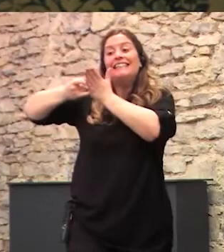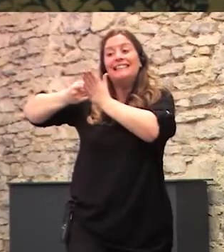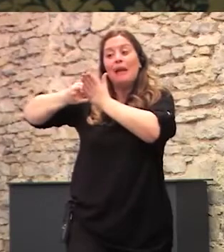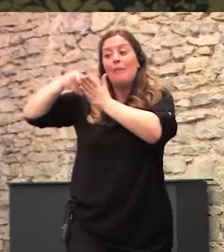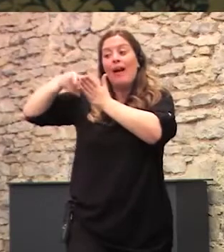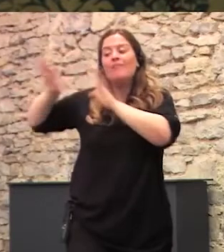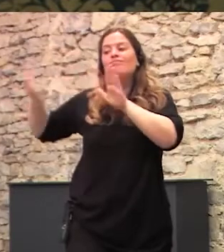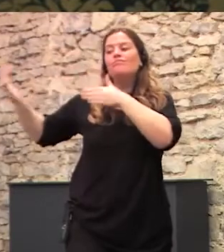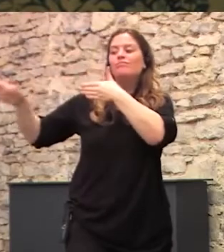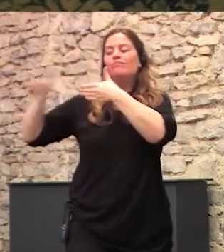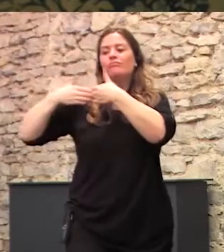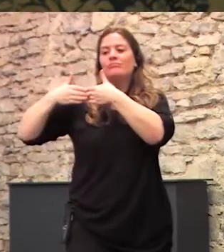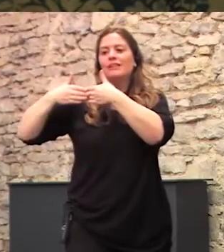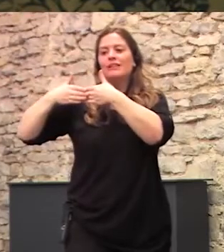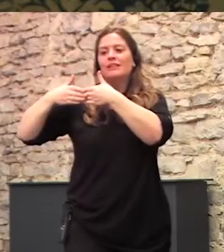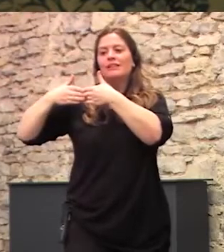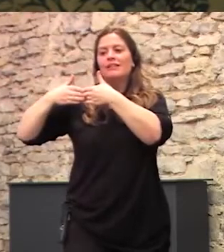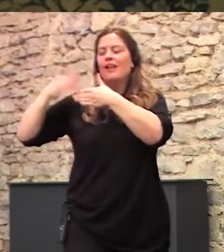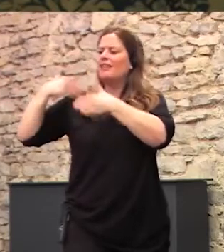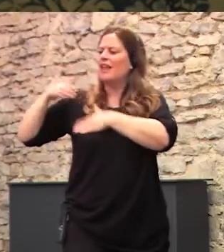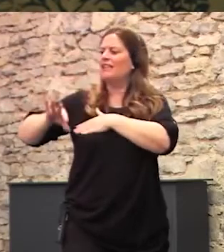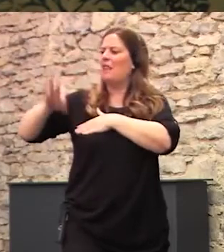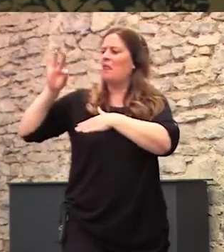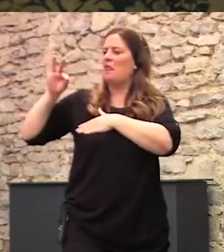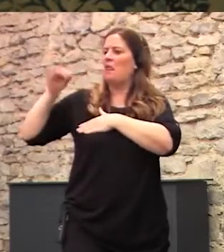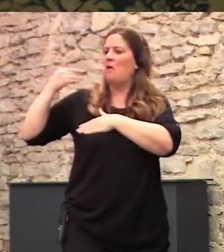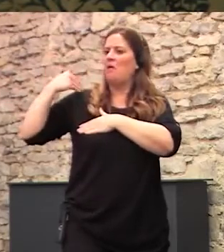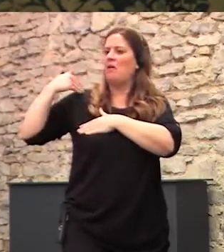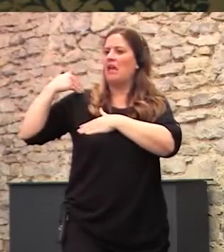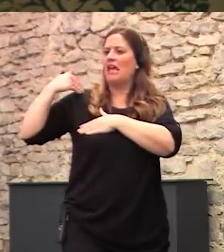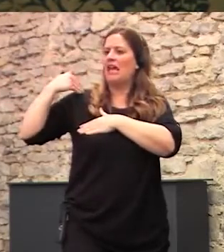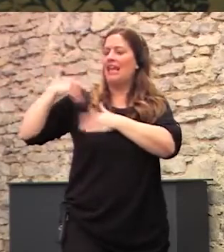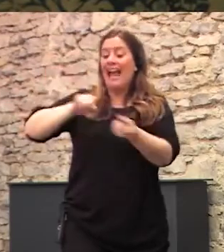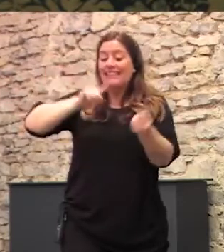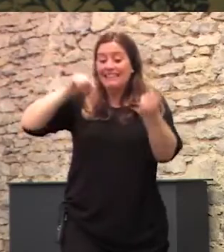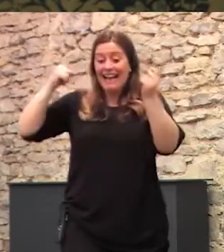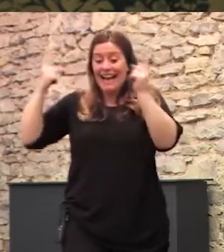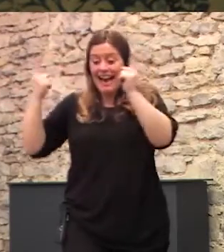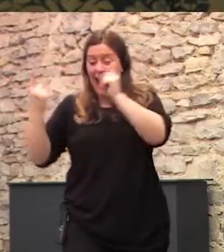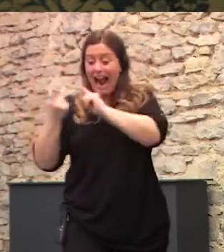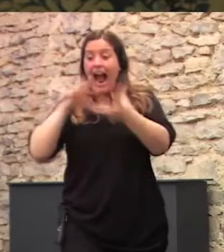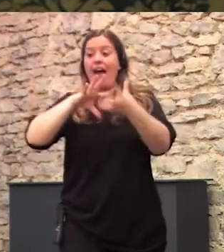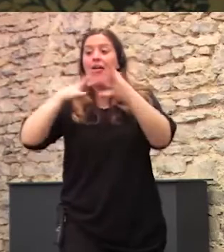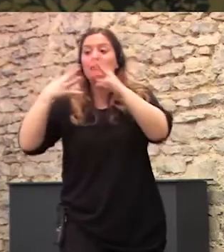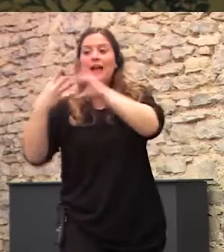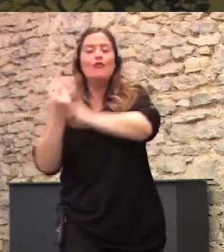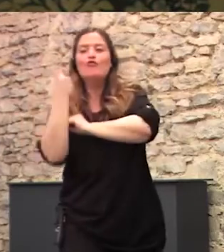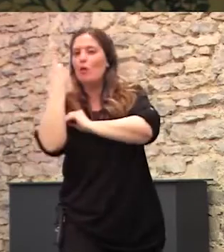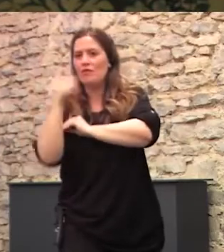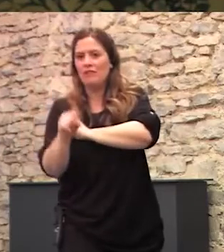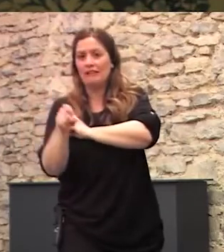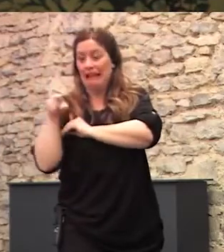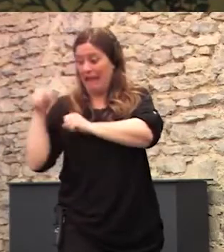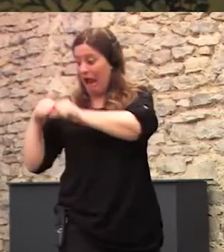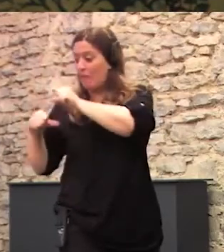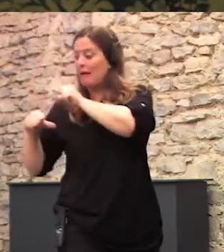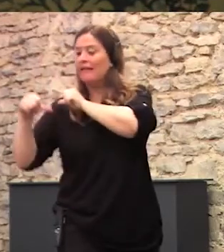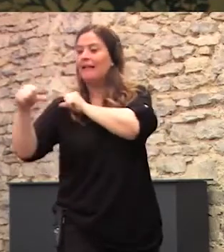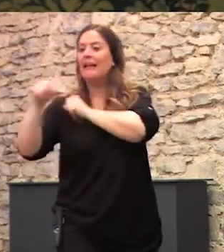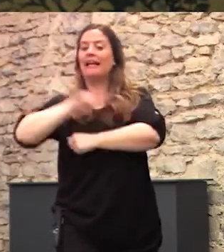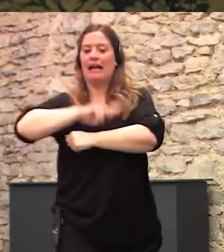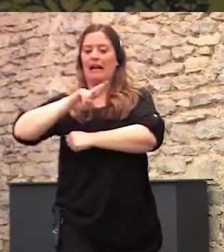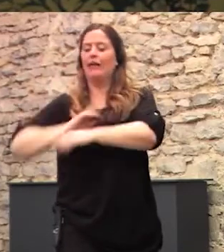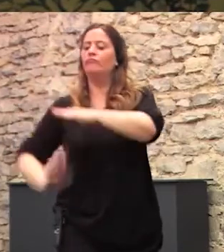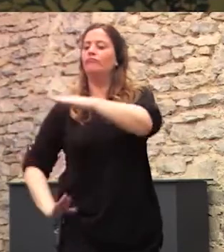Se ha decidido que ya no hace falta más ijtihad. Y a partir de ahí se ha estancado la religión y no se han